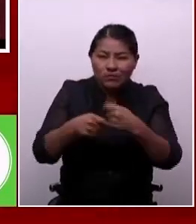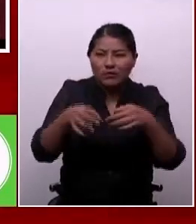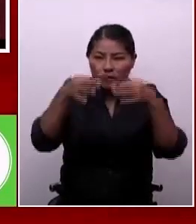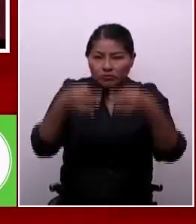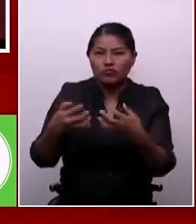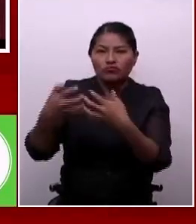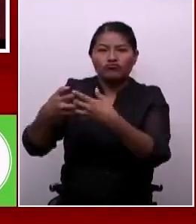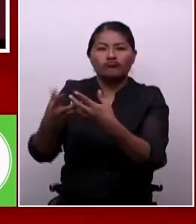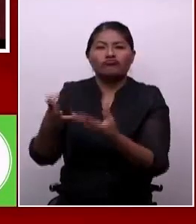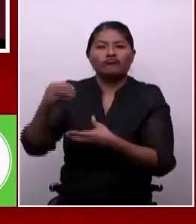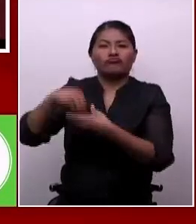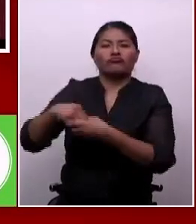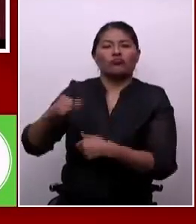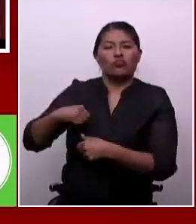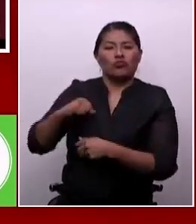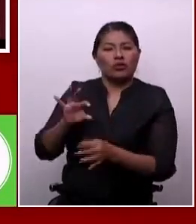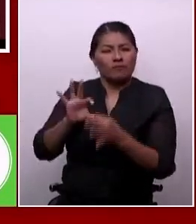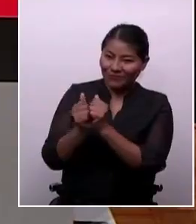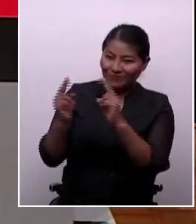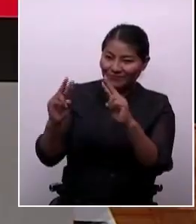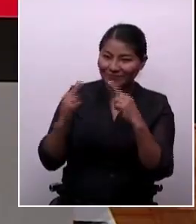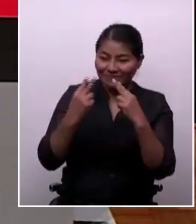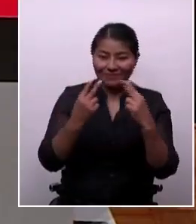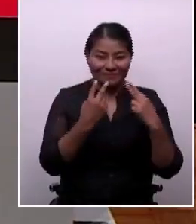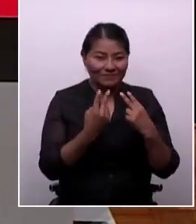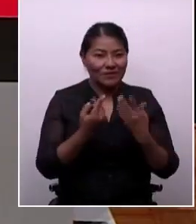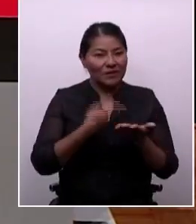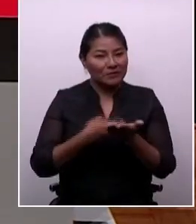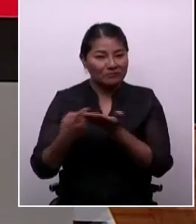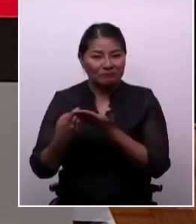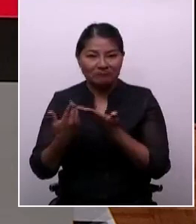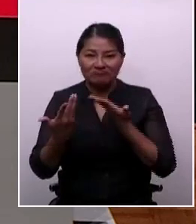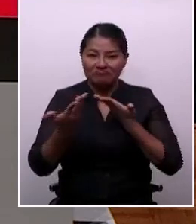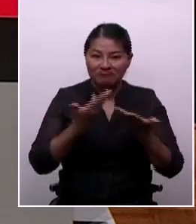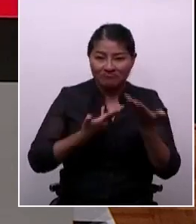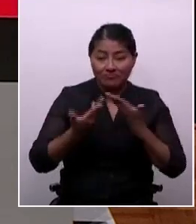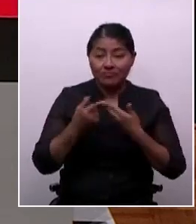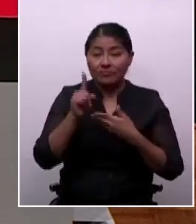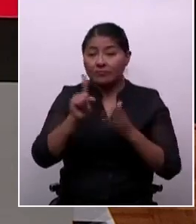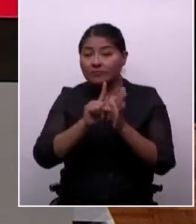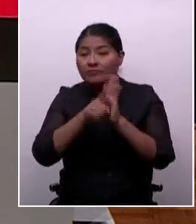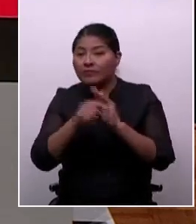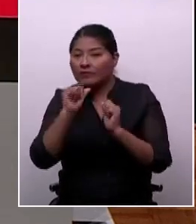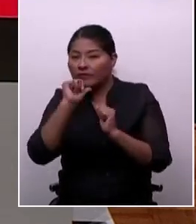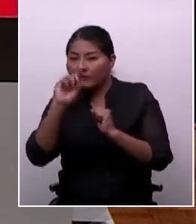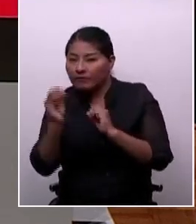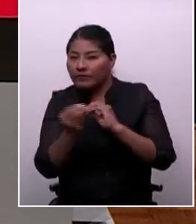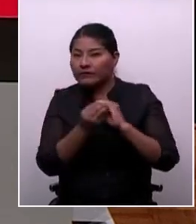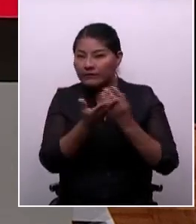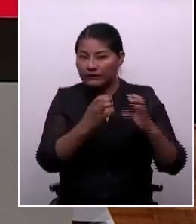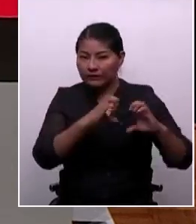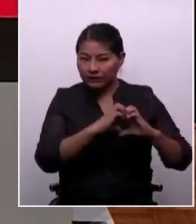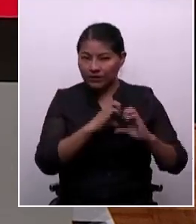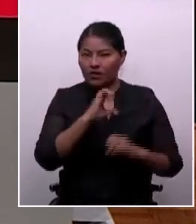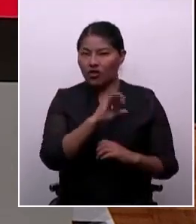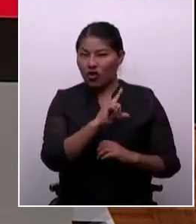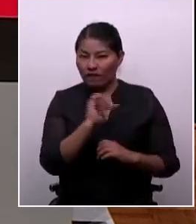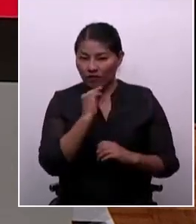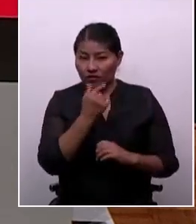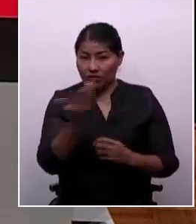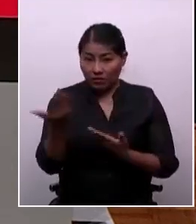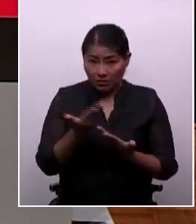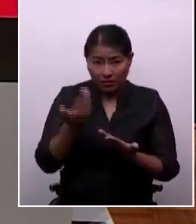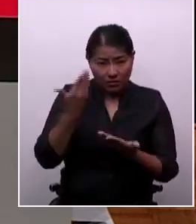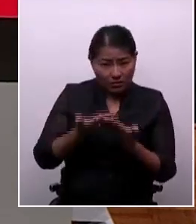municipal de servicio público le queda en este bloque un minuto al candidato forsaic candidato se ha hablado de las medidas